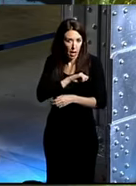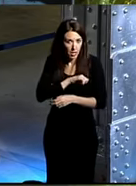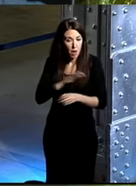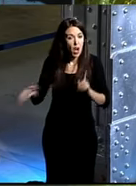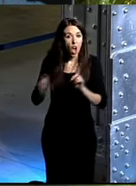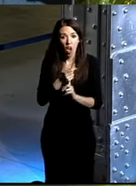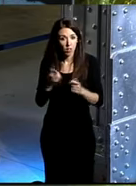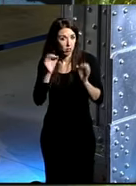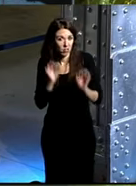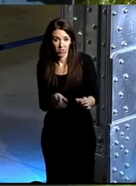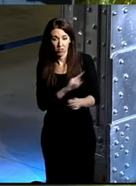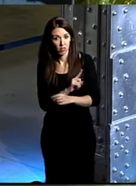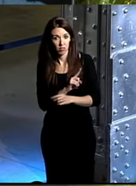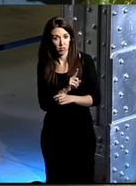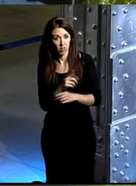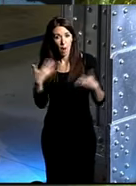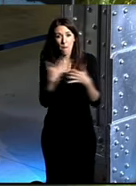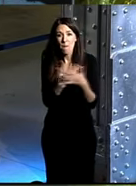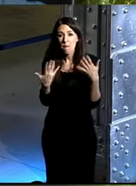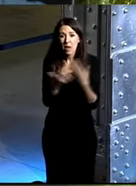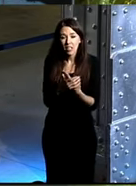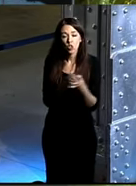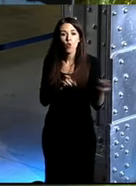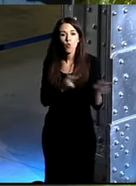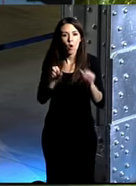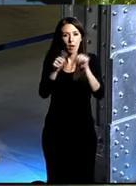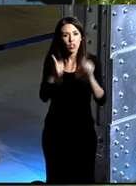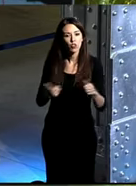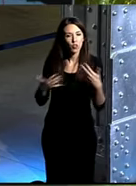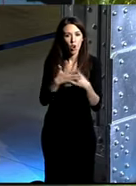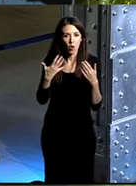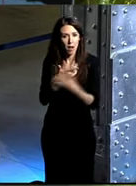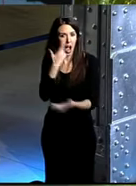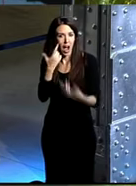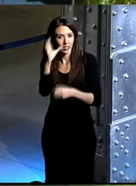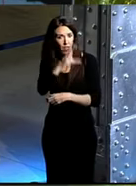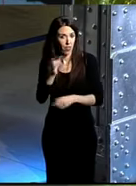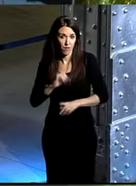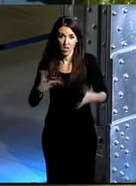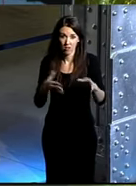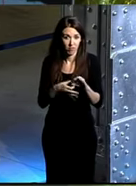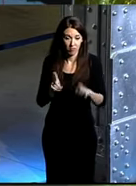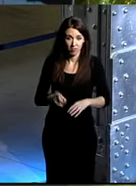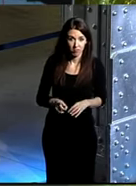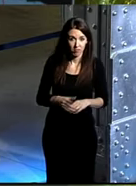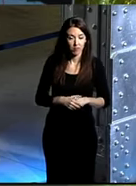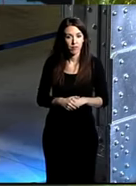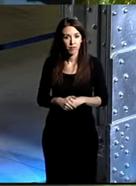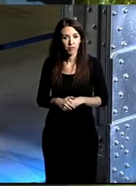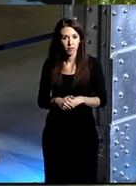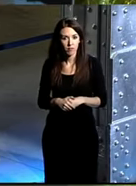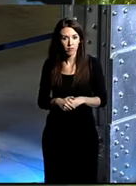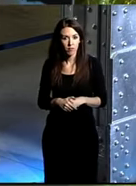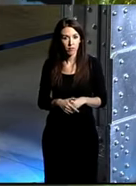encontrar estas hibridaciones, estos mixtos, estas nuevas formas de conjugación del arte con la ciencia. Y